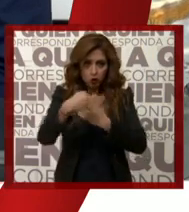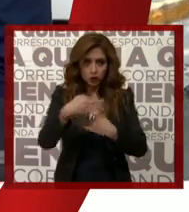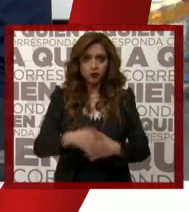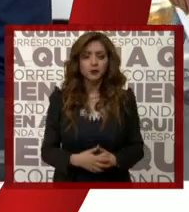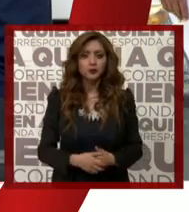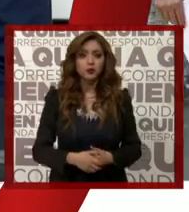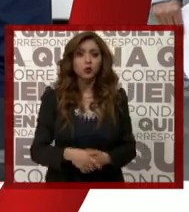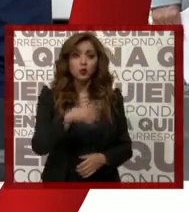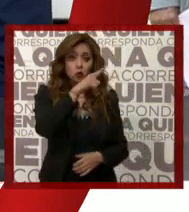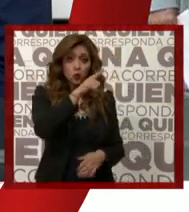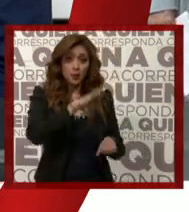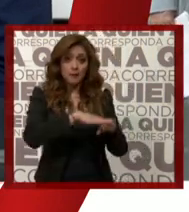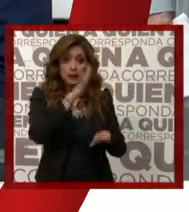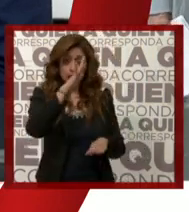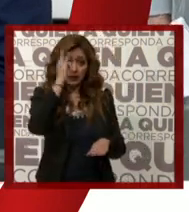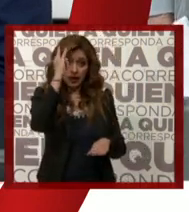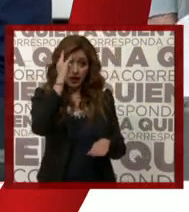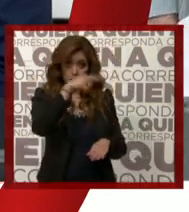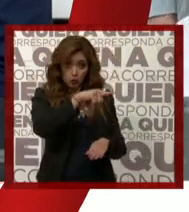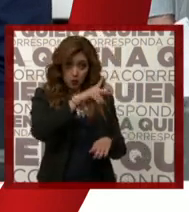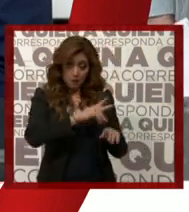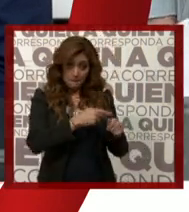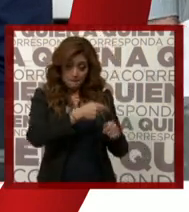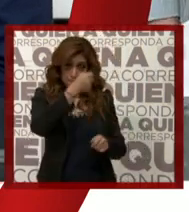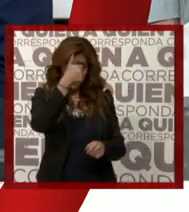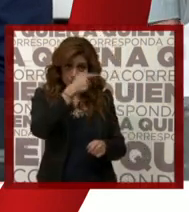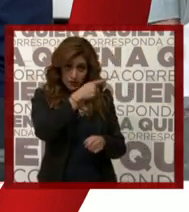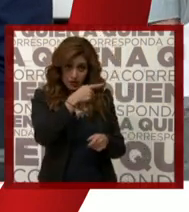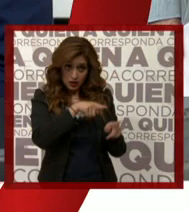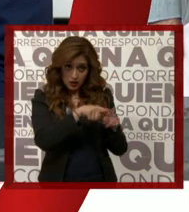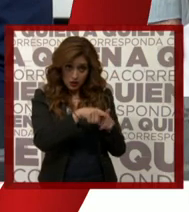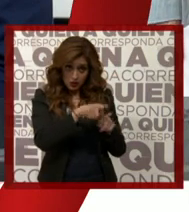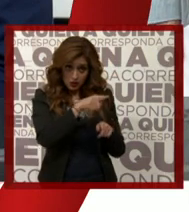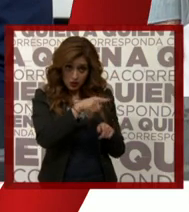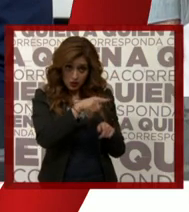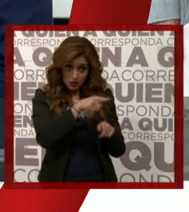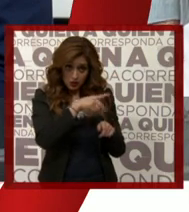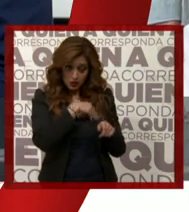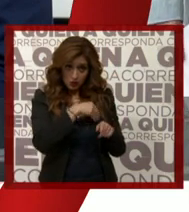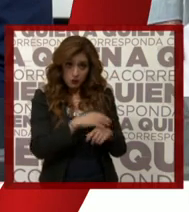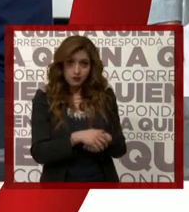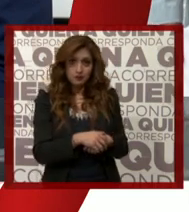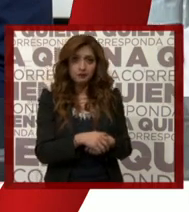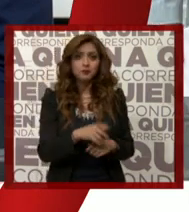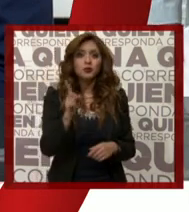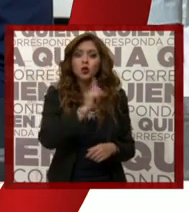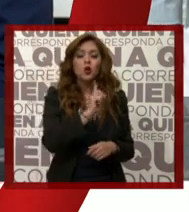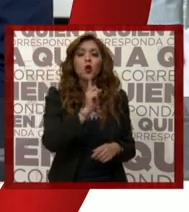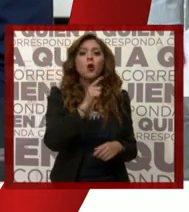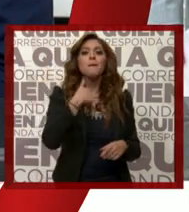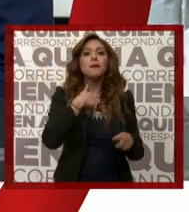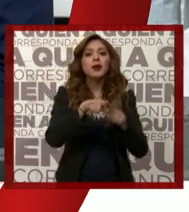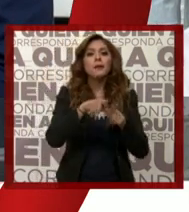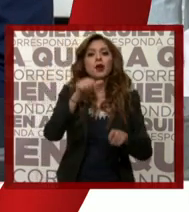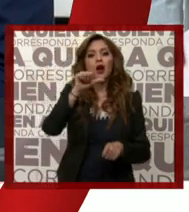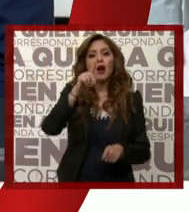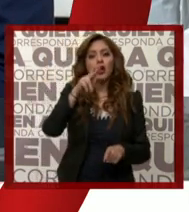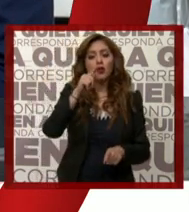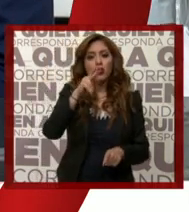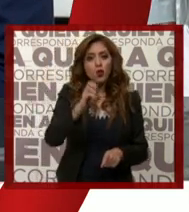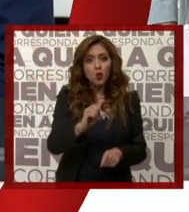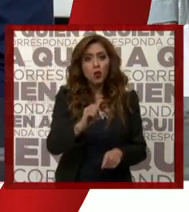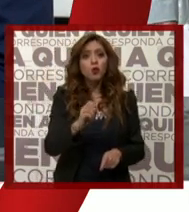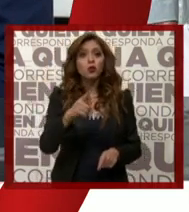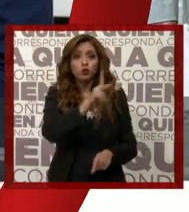el más grande? Vine para México y... Le pregunta el señor Garralda que si usted era el más grande en ese tiempo. No, mi hermano Arturo era el más grande. ¿De Pero cuántos bien años?